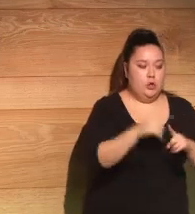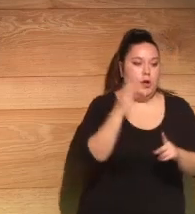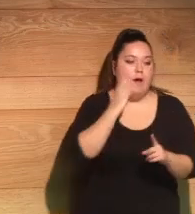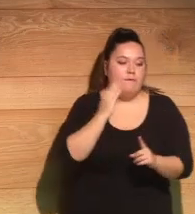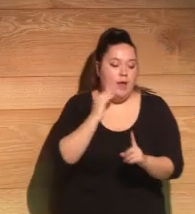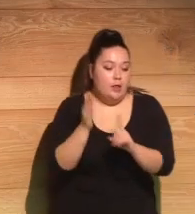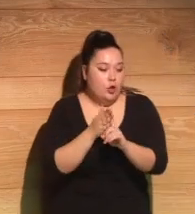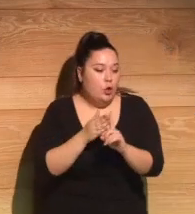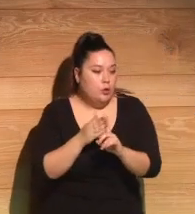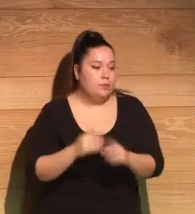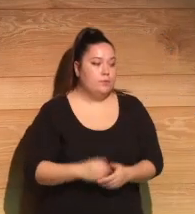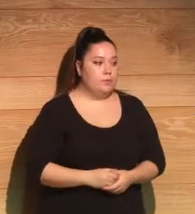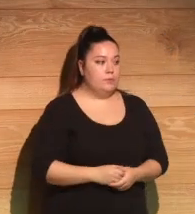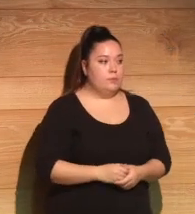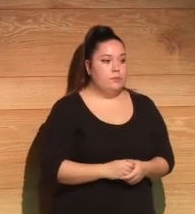etcétera, ¿no?